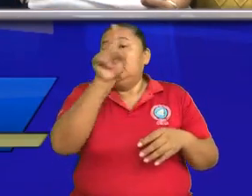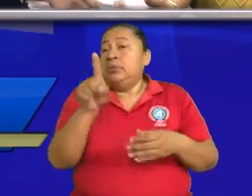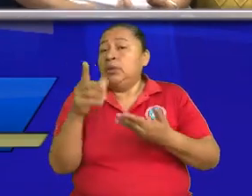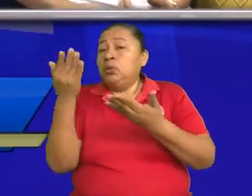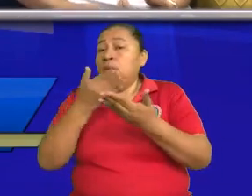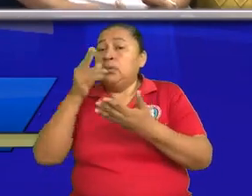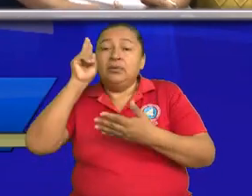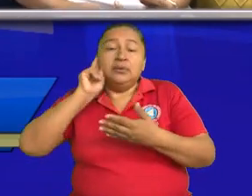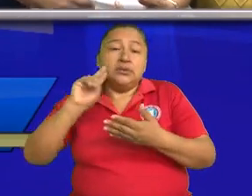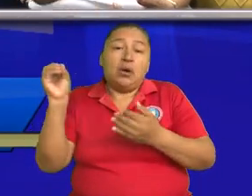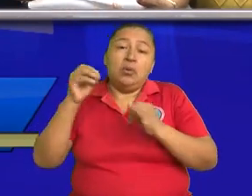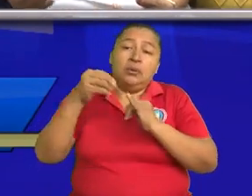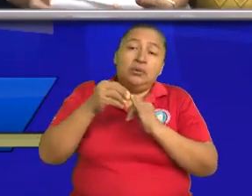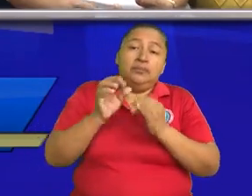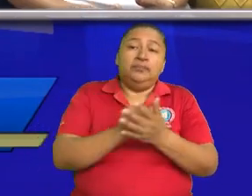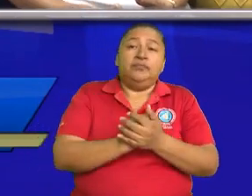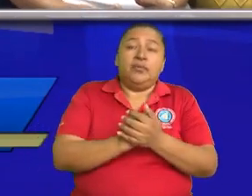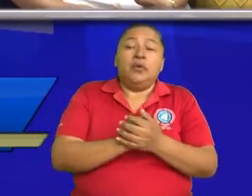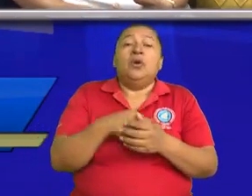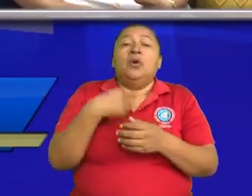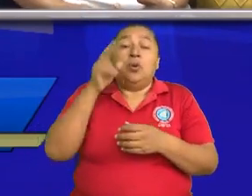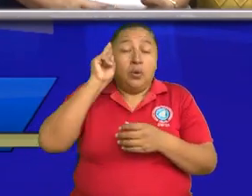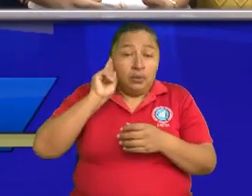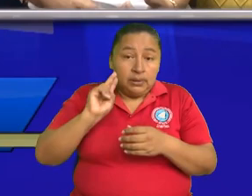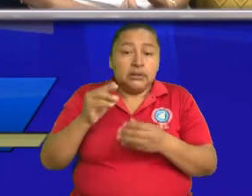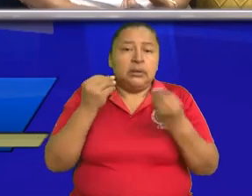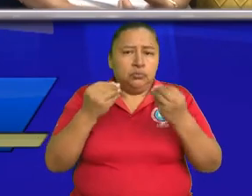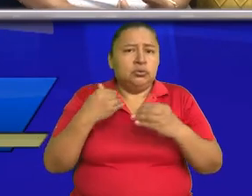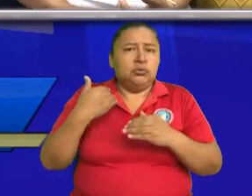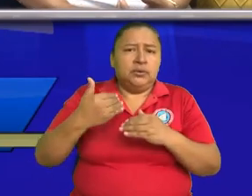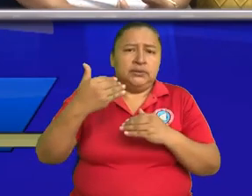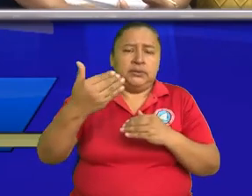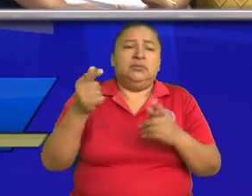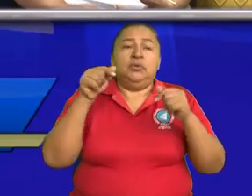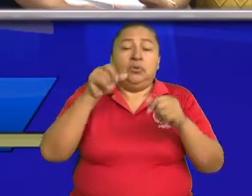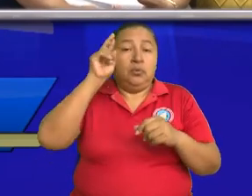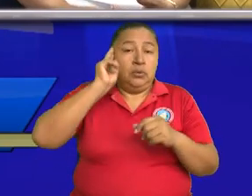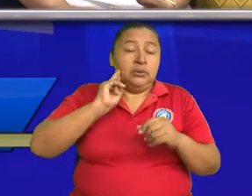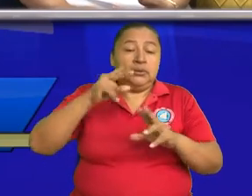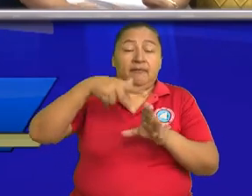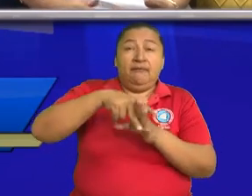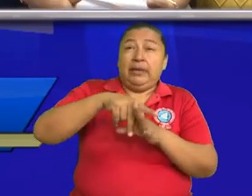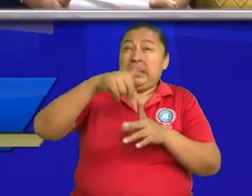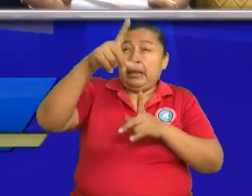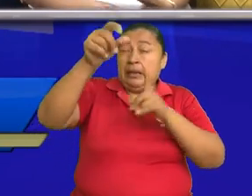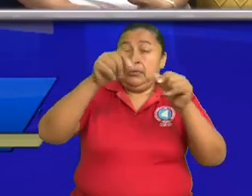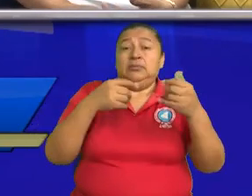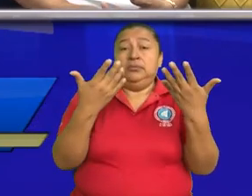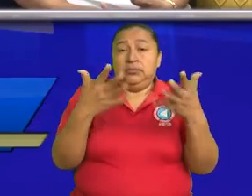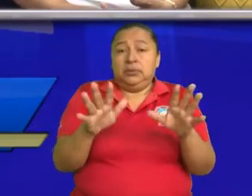entonces tenemos, por ejemplo, la universidad que ha avanzado mucho en esto, la Universidad en el Campo, que ya la UNAM